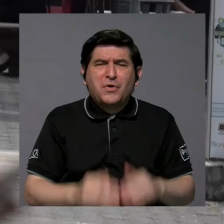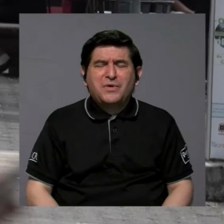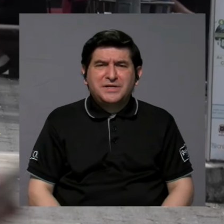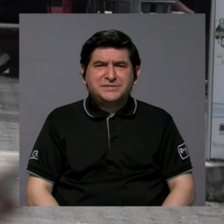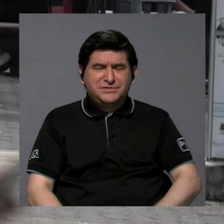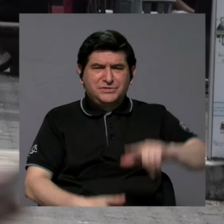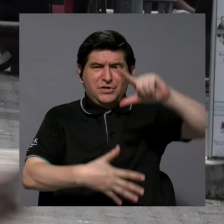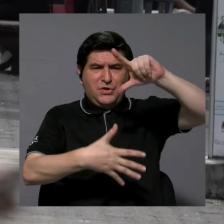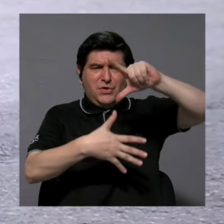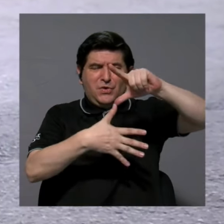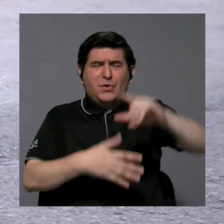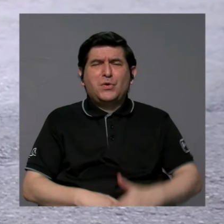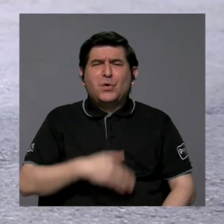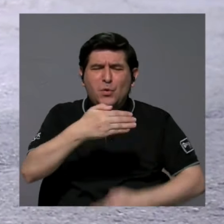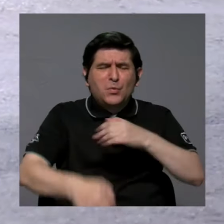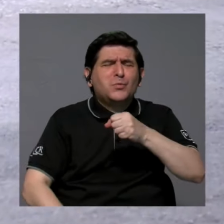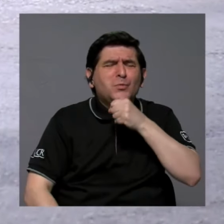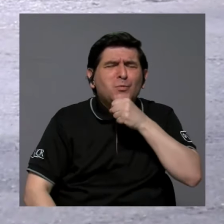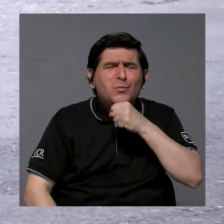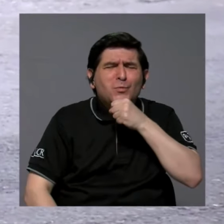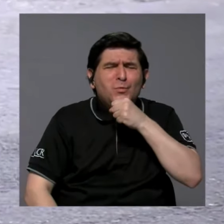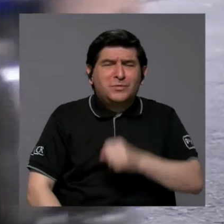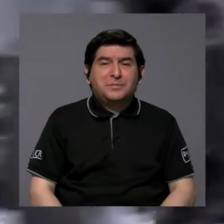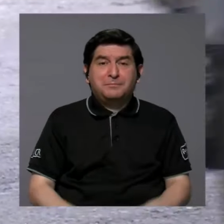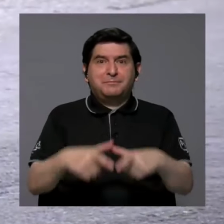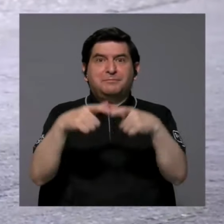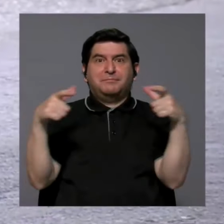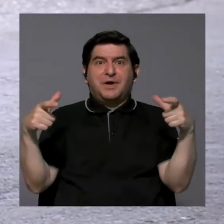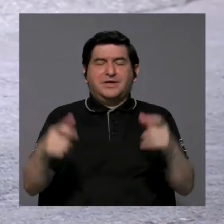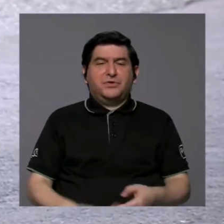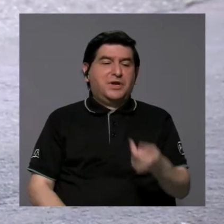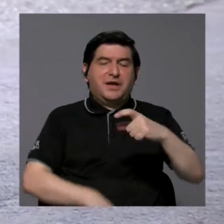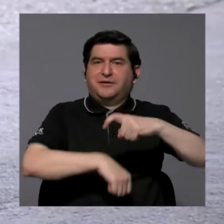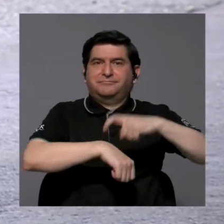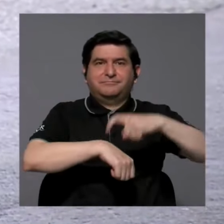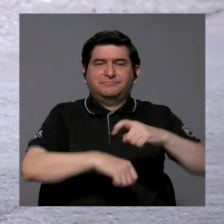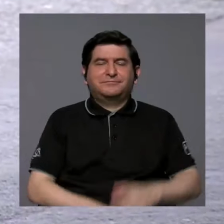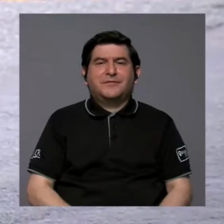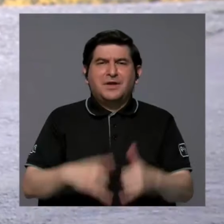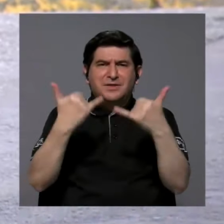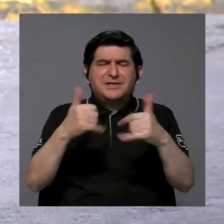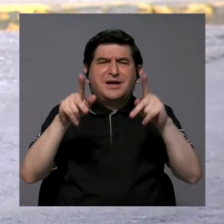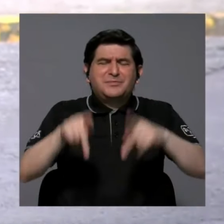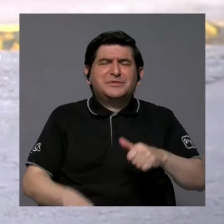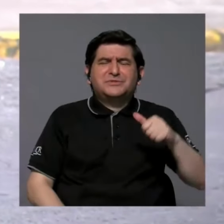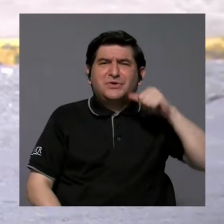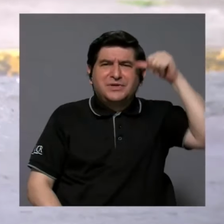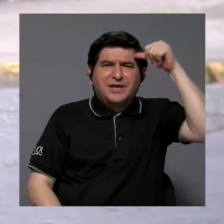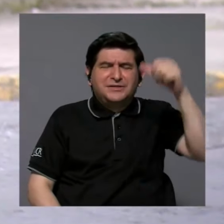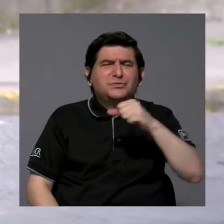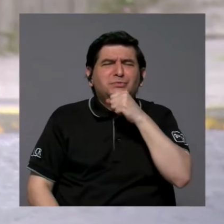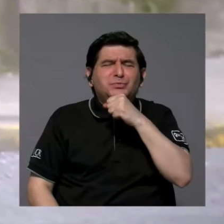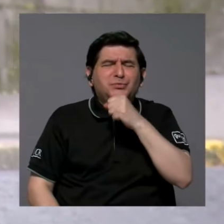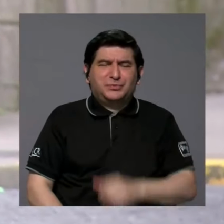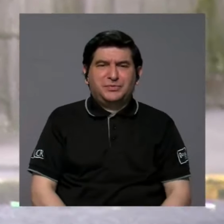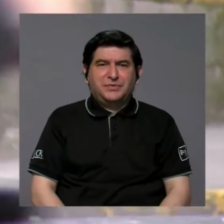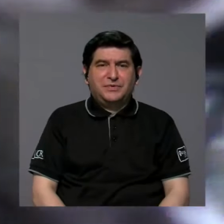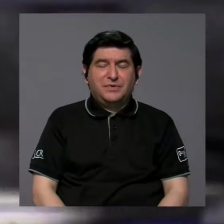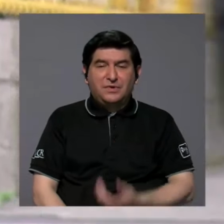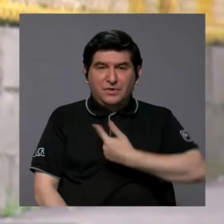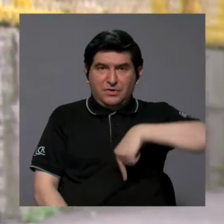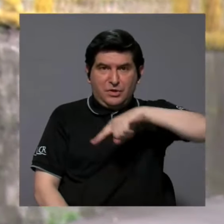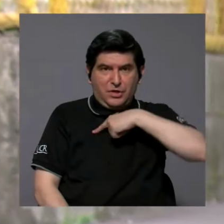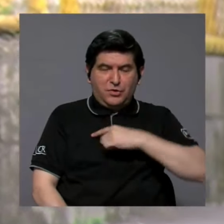nivel latinoamericano vamos hacia el envejecimiento. La mayoría, dentro de muy poco tiempo, vamos a ser personas adultas mayores. Y